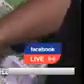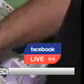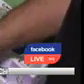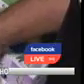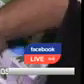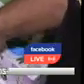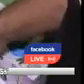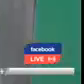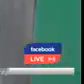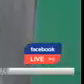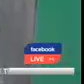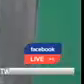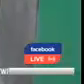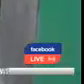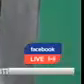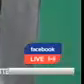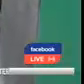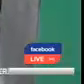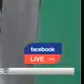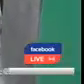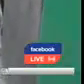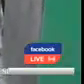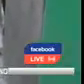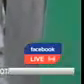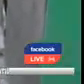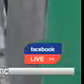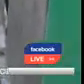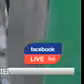Noticiero Hechos.